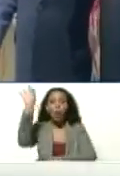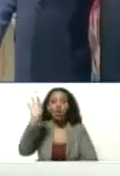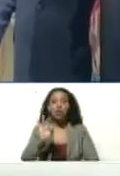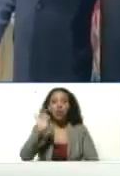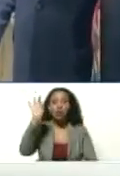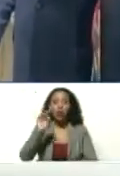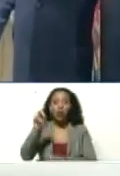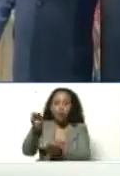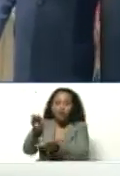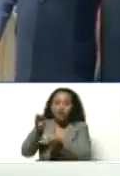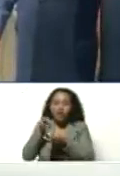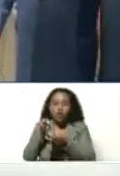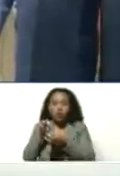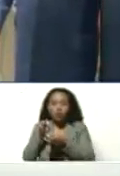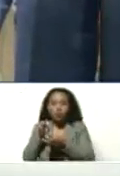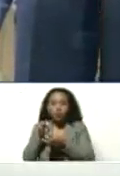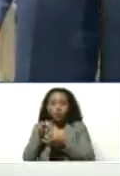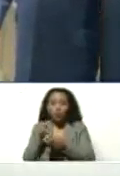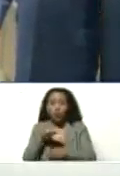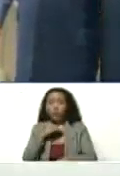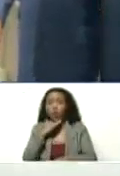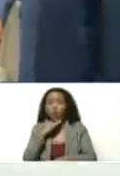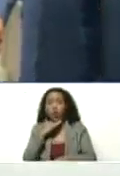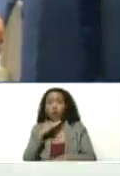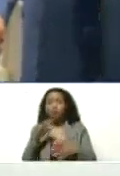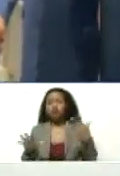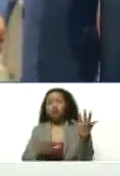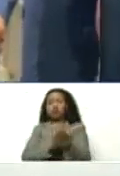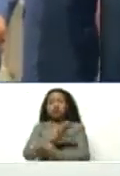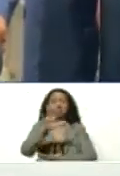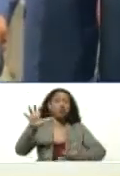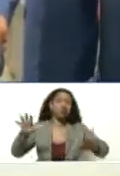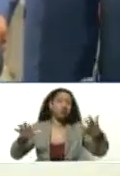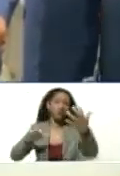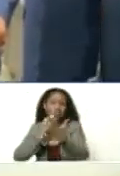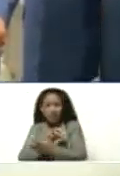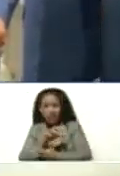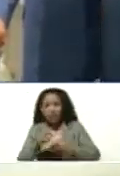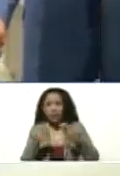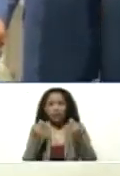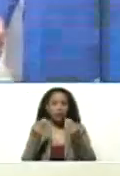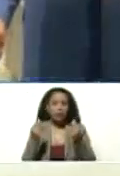99% del ingreso. Una hecatombe, una tragedia, una catástrofe económica.